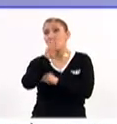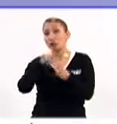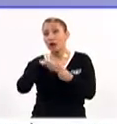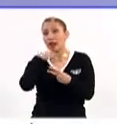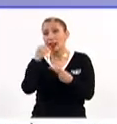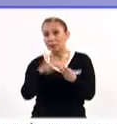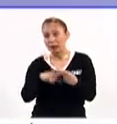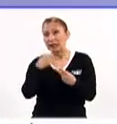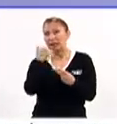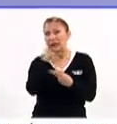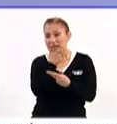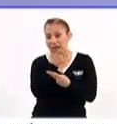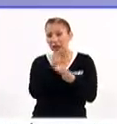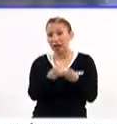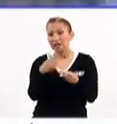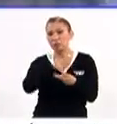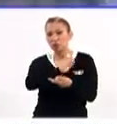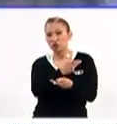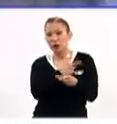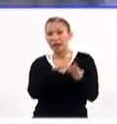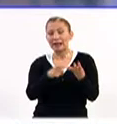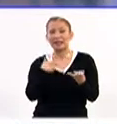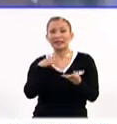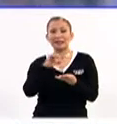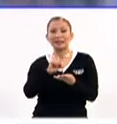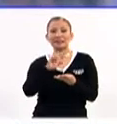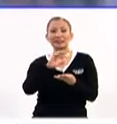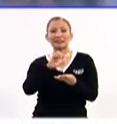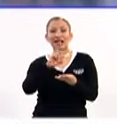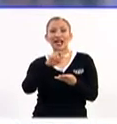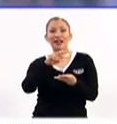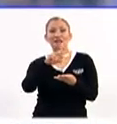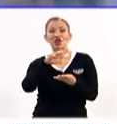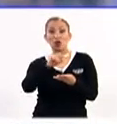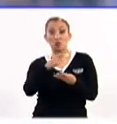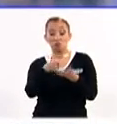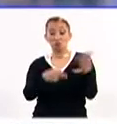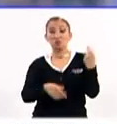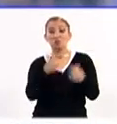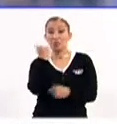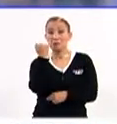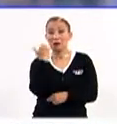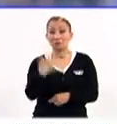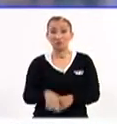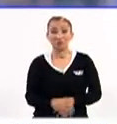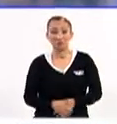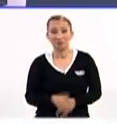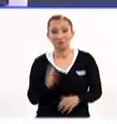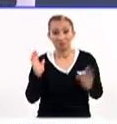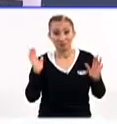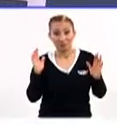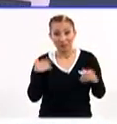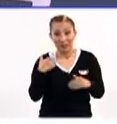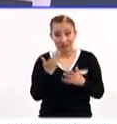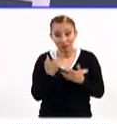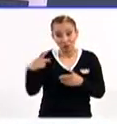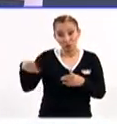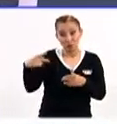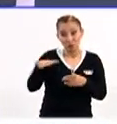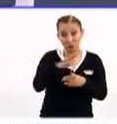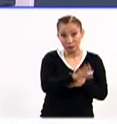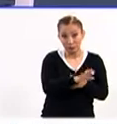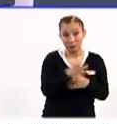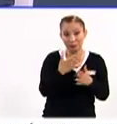al alemán, al inglés, al portugués y al serbio, nada más por mencionar algunos. Pues increíble, ojalá que a través de